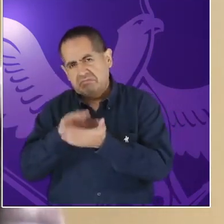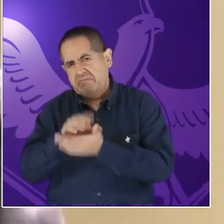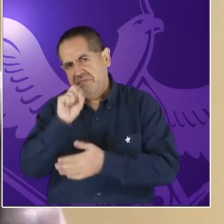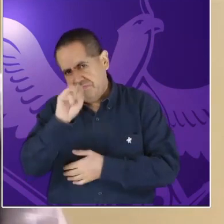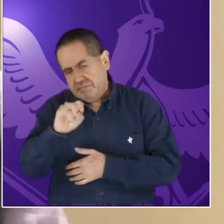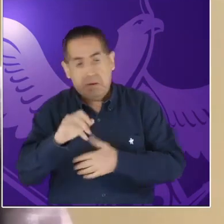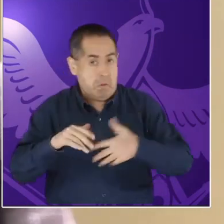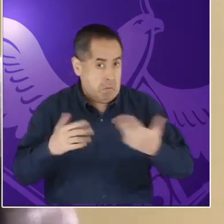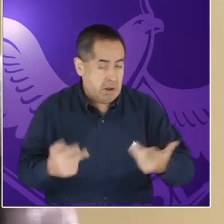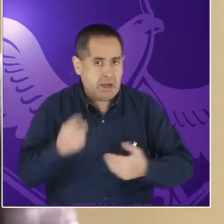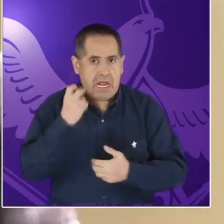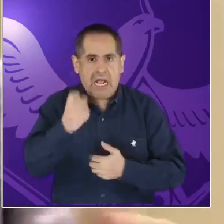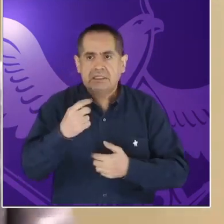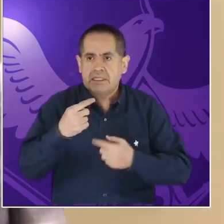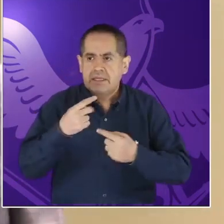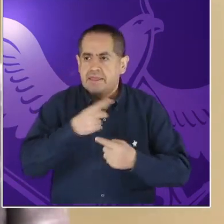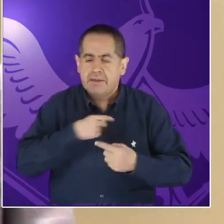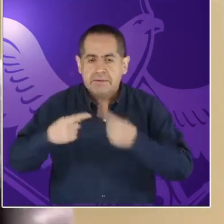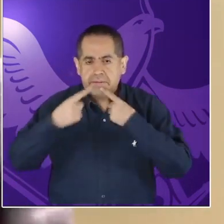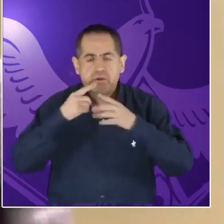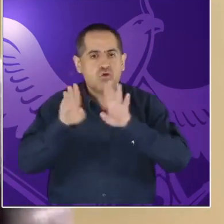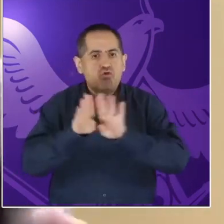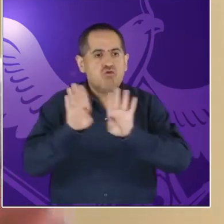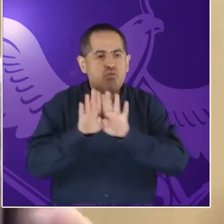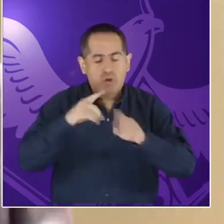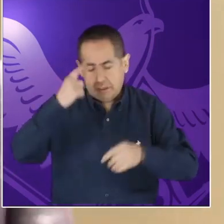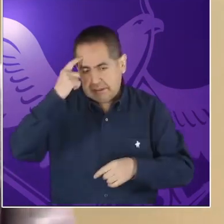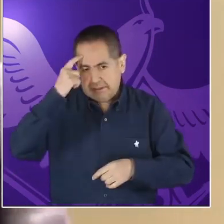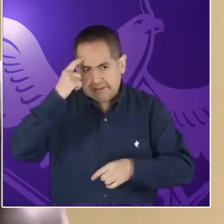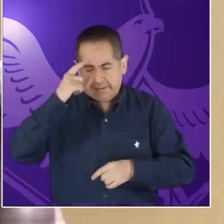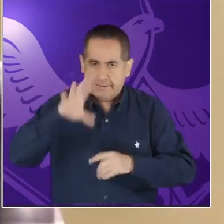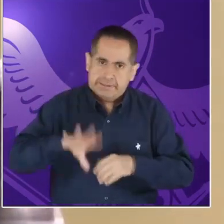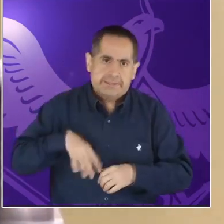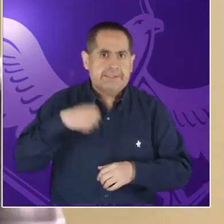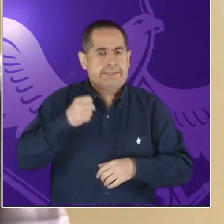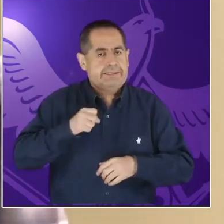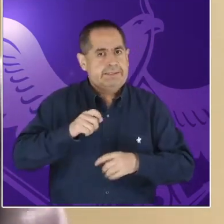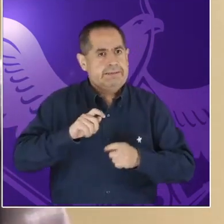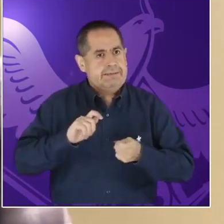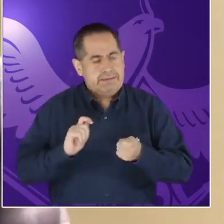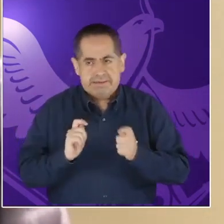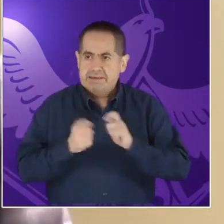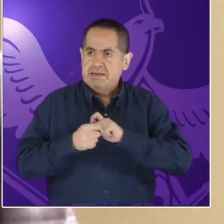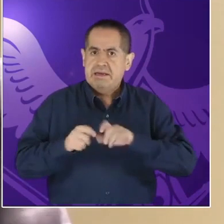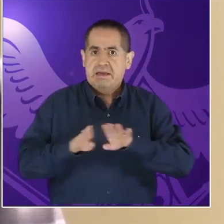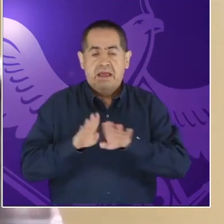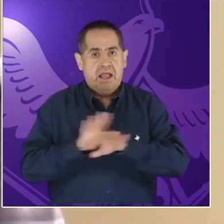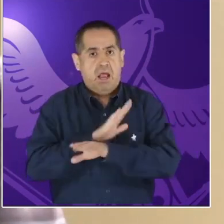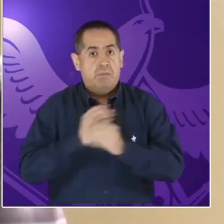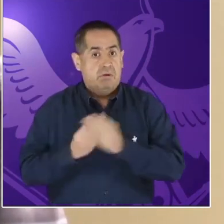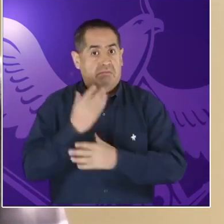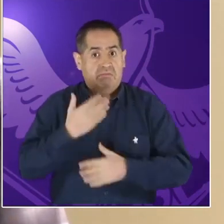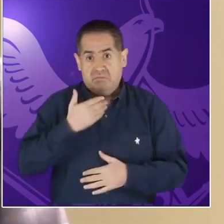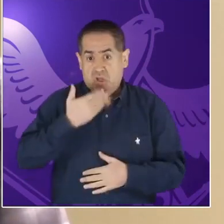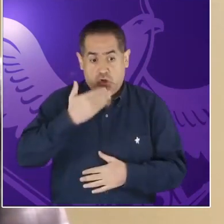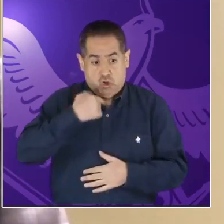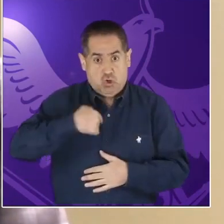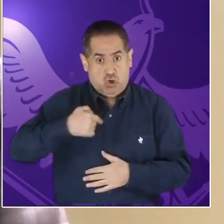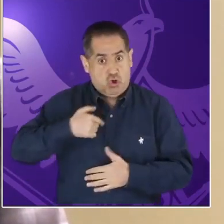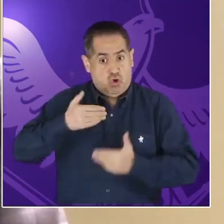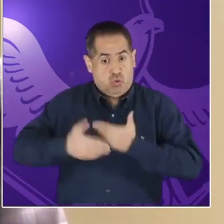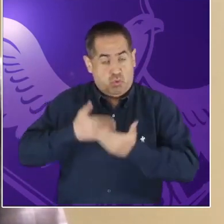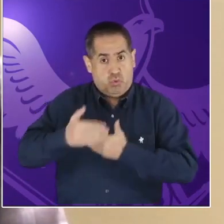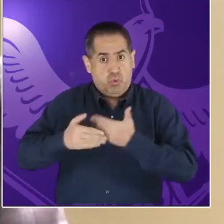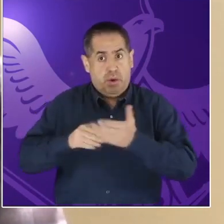eso realmente pues requiere saludarse, y requiere ponderarse, y requiere valorarse, ¿no? Finalmente yo he